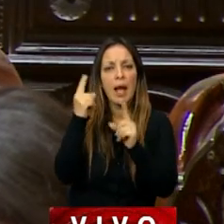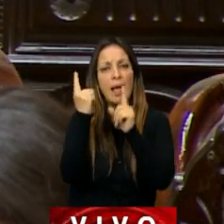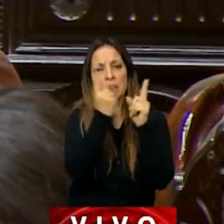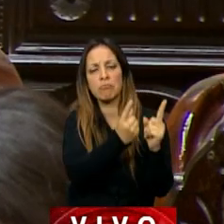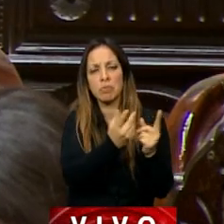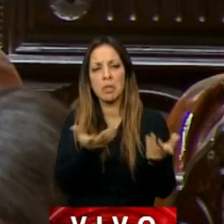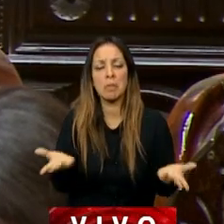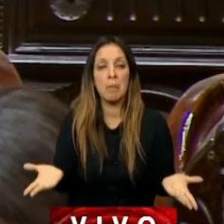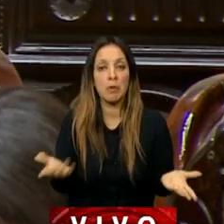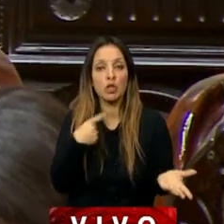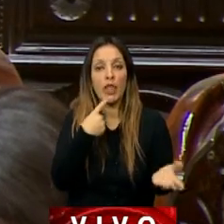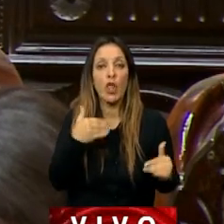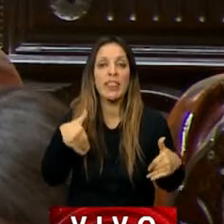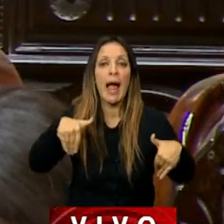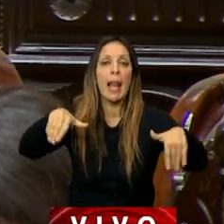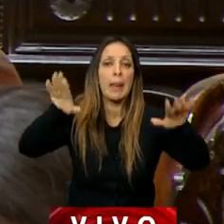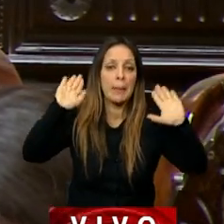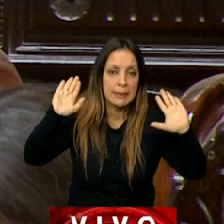escuche. Digo tal vez.